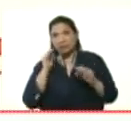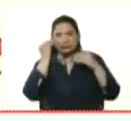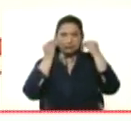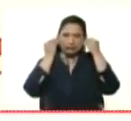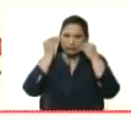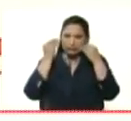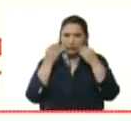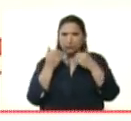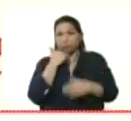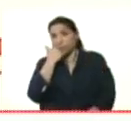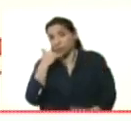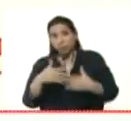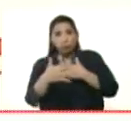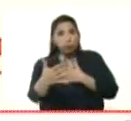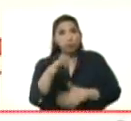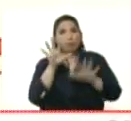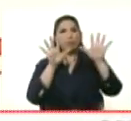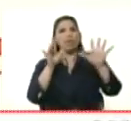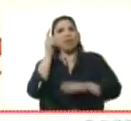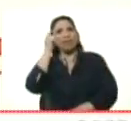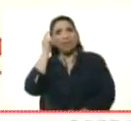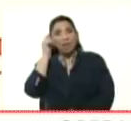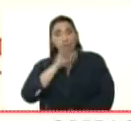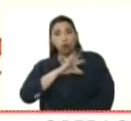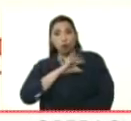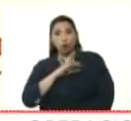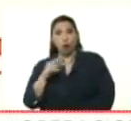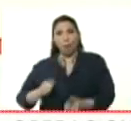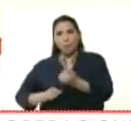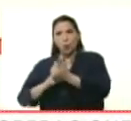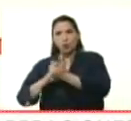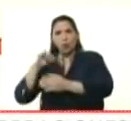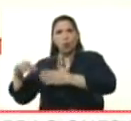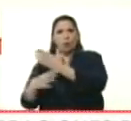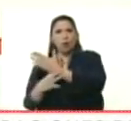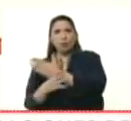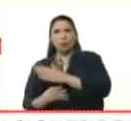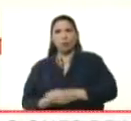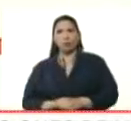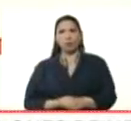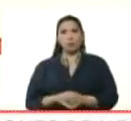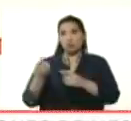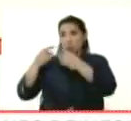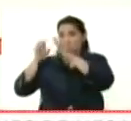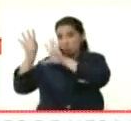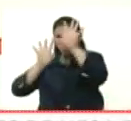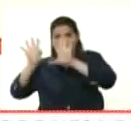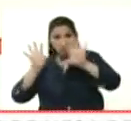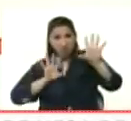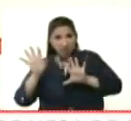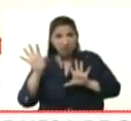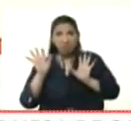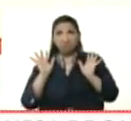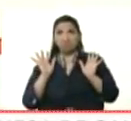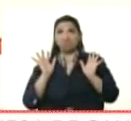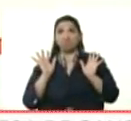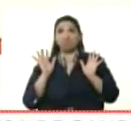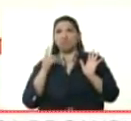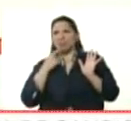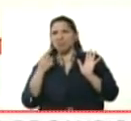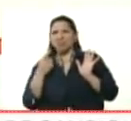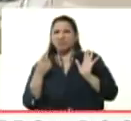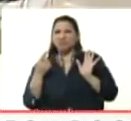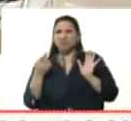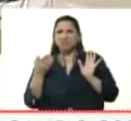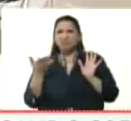días, sus socios de aquí, y los de allá, y los de acullá, le van a decir, ¿para qué te